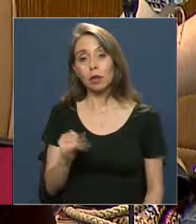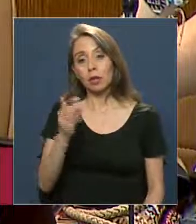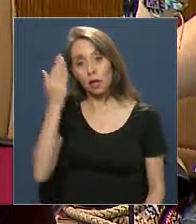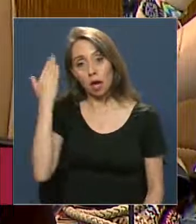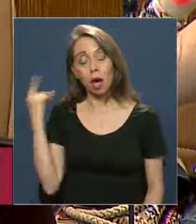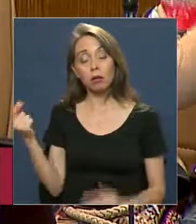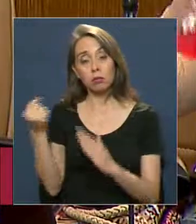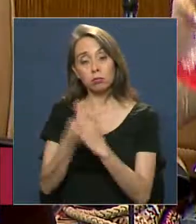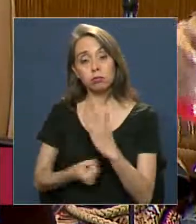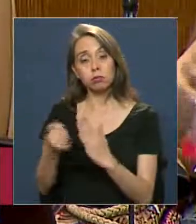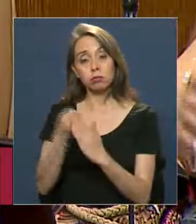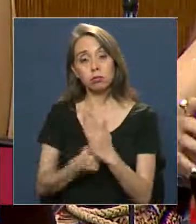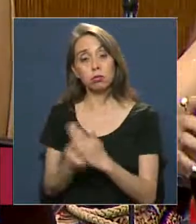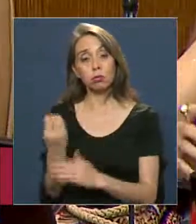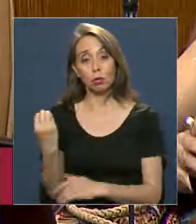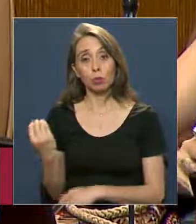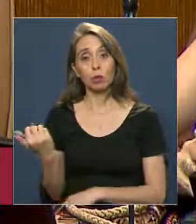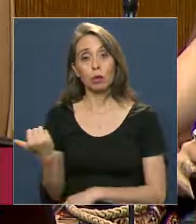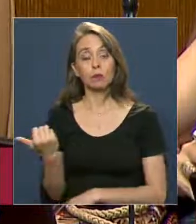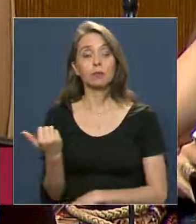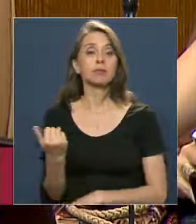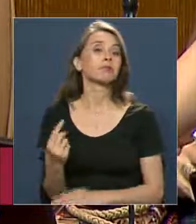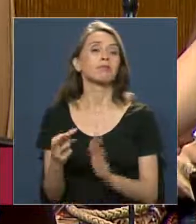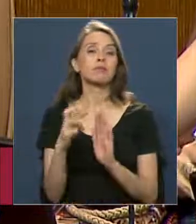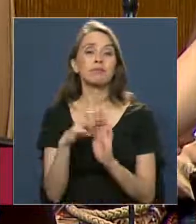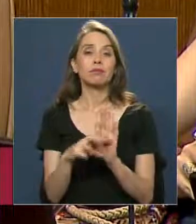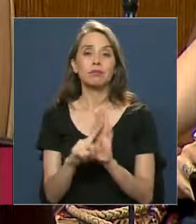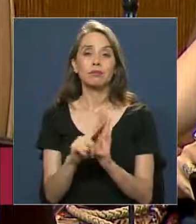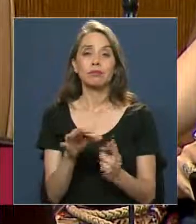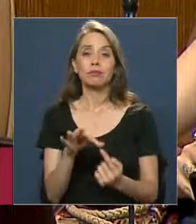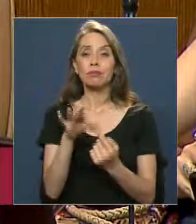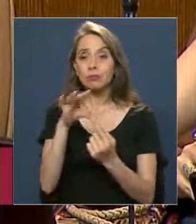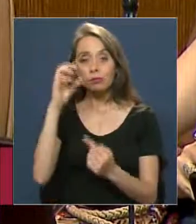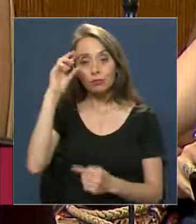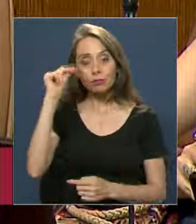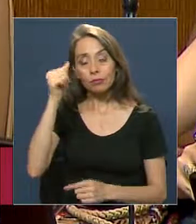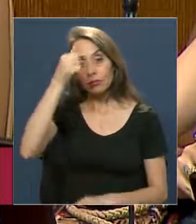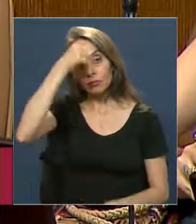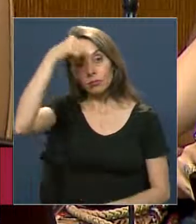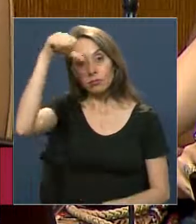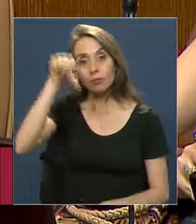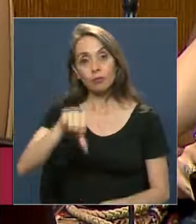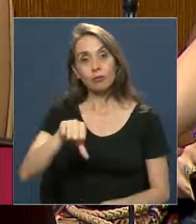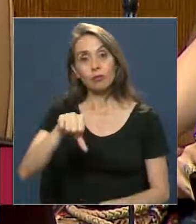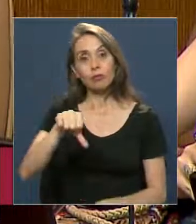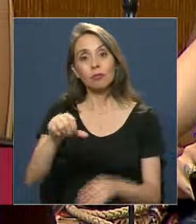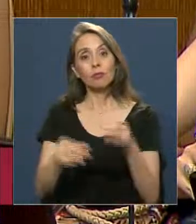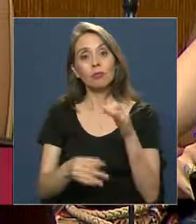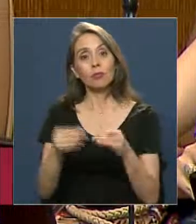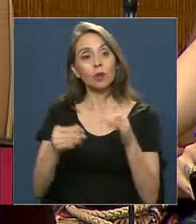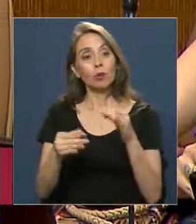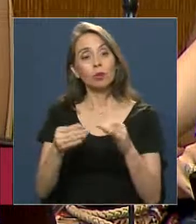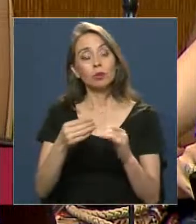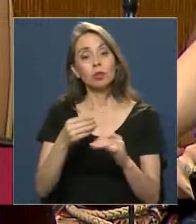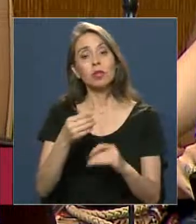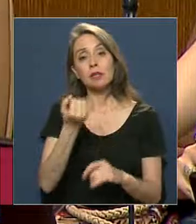buena manera. Un proyecto que tiene como idea central sancionar penalmente en nuestro